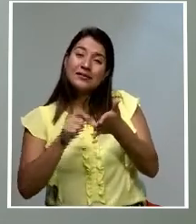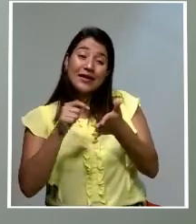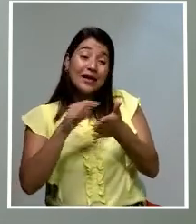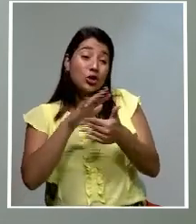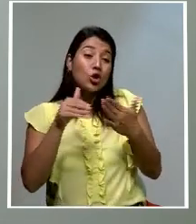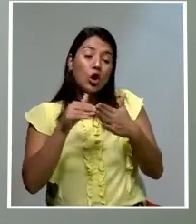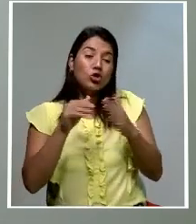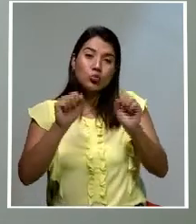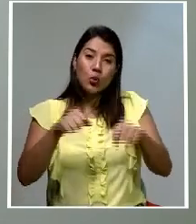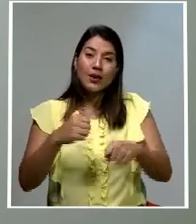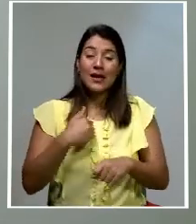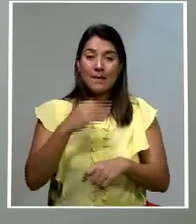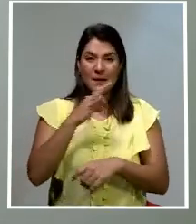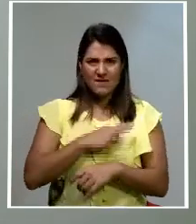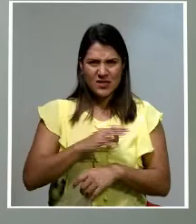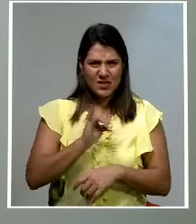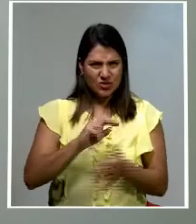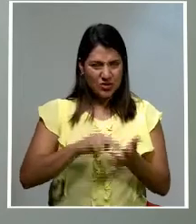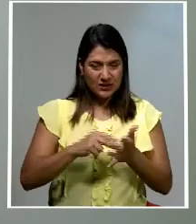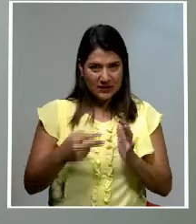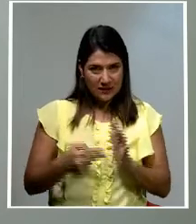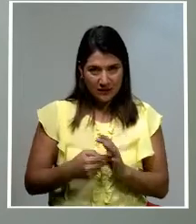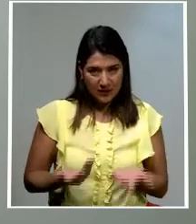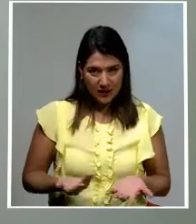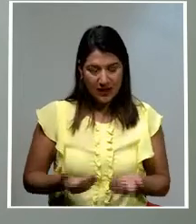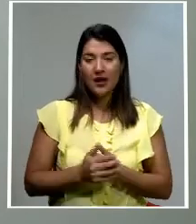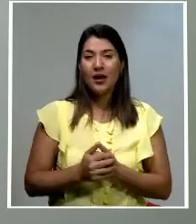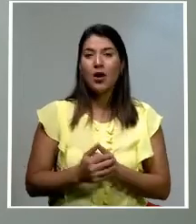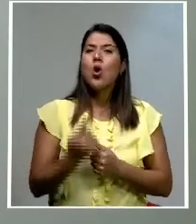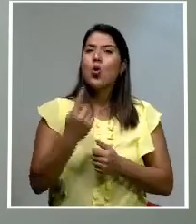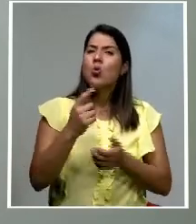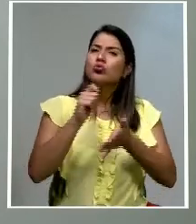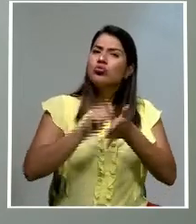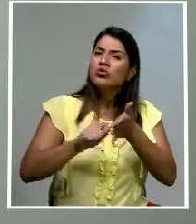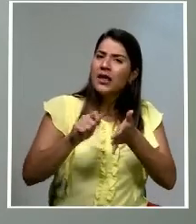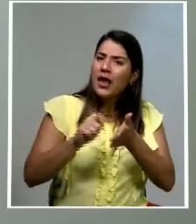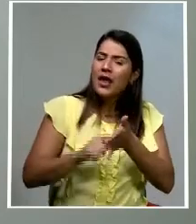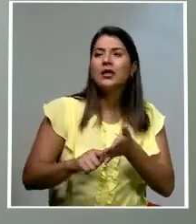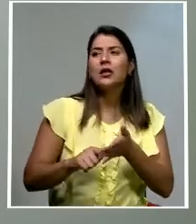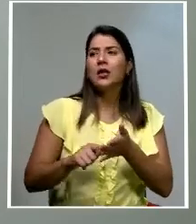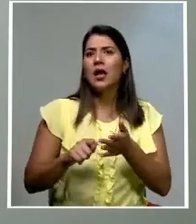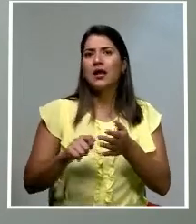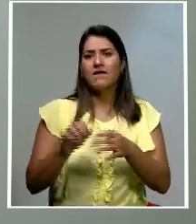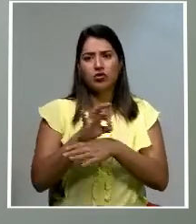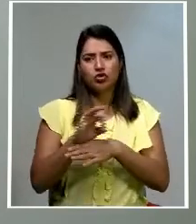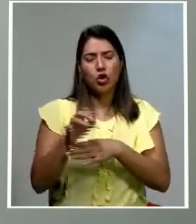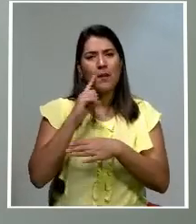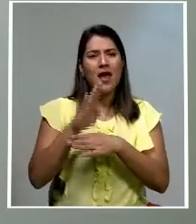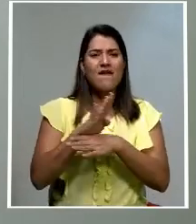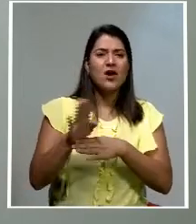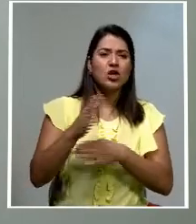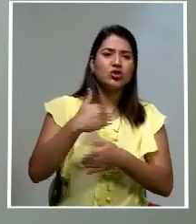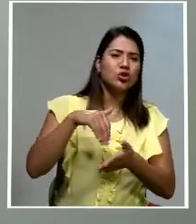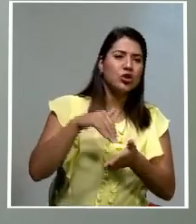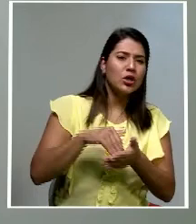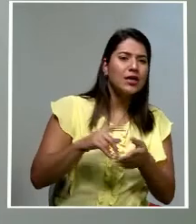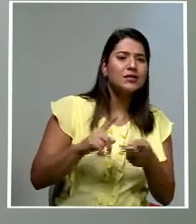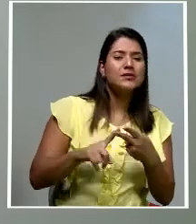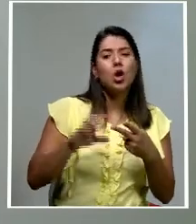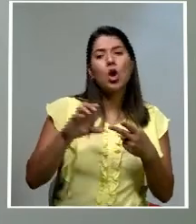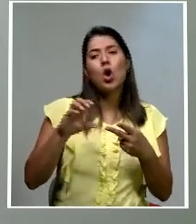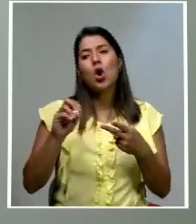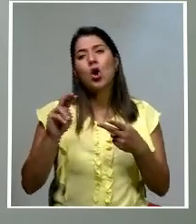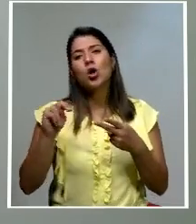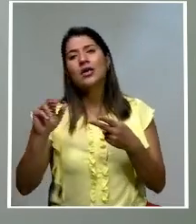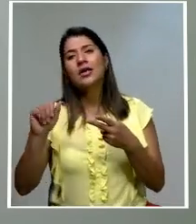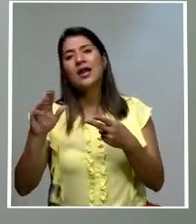vivir todos. ¿Y a qué me refiero con eso? A que sea un texto que sea aceptable para el Banco Central, para el CONACYT, para la SUGEP,